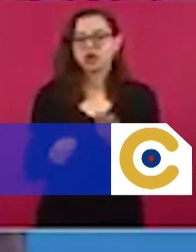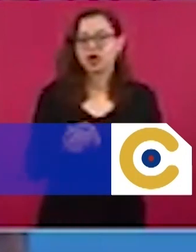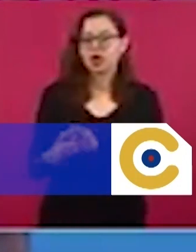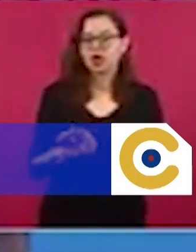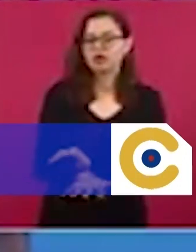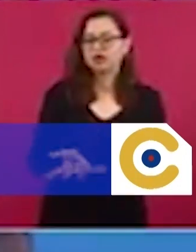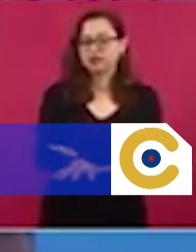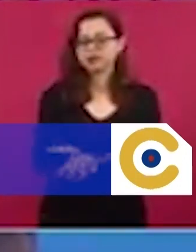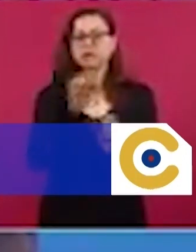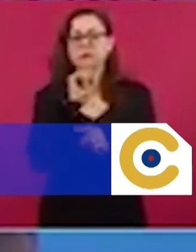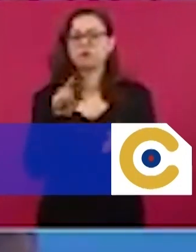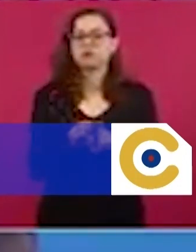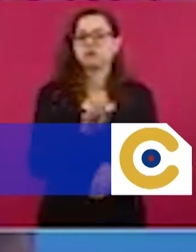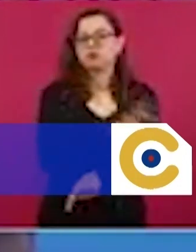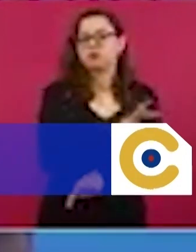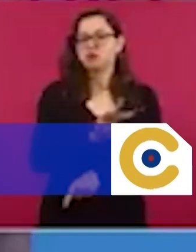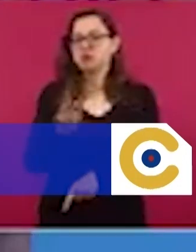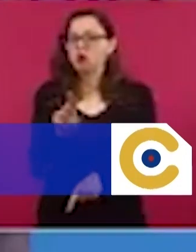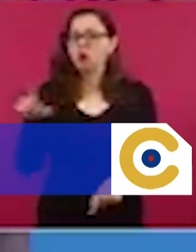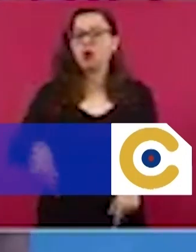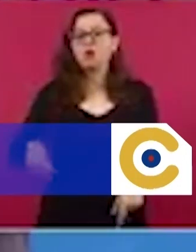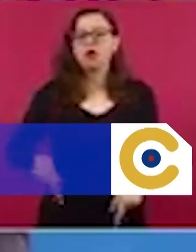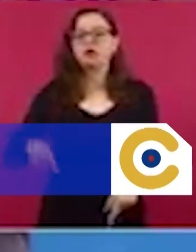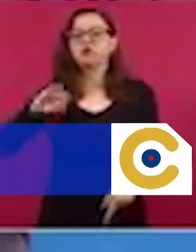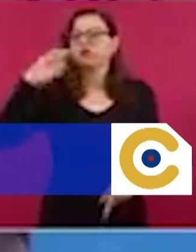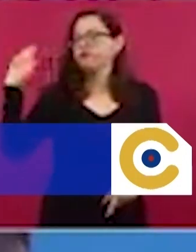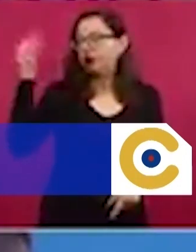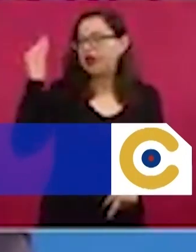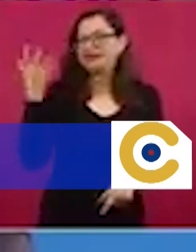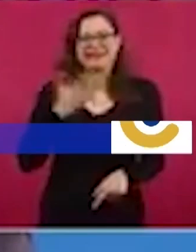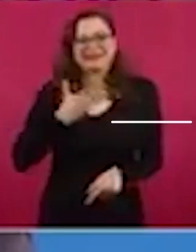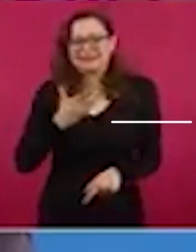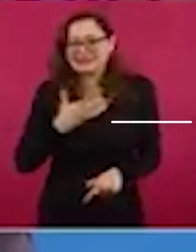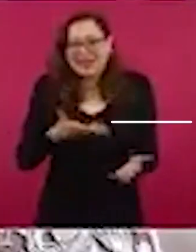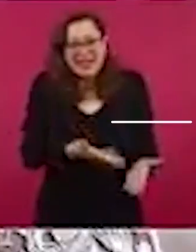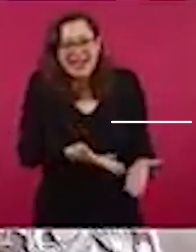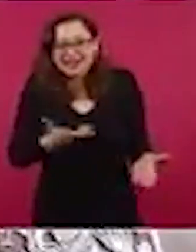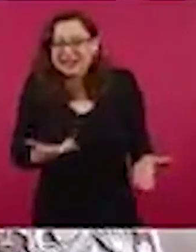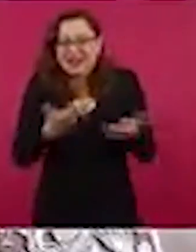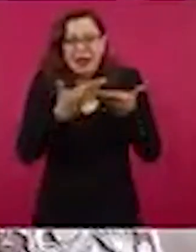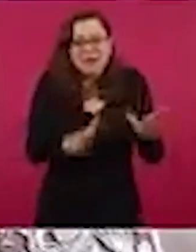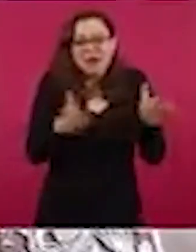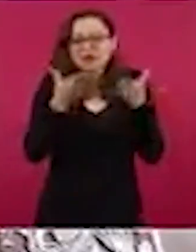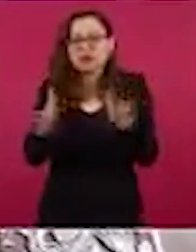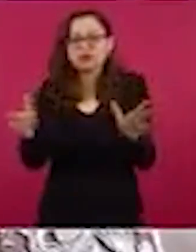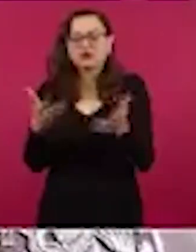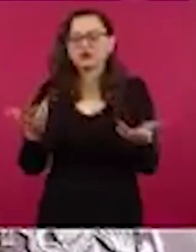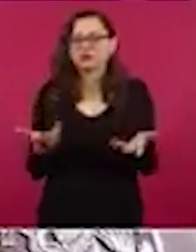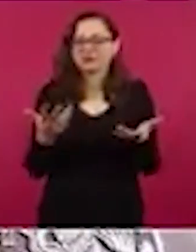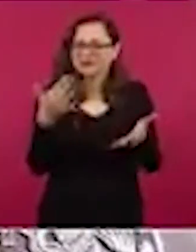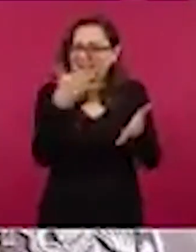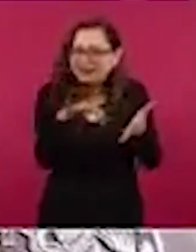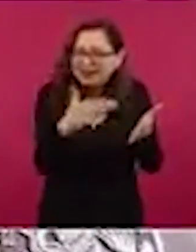los detalles de las infecciones después de que Citizen Lab, fue un grupo de vigilancia con sede en la Universidad